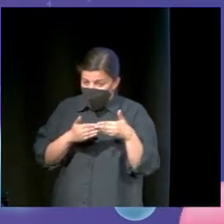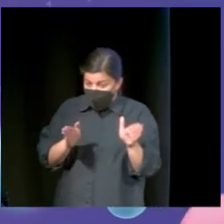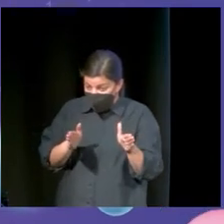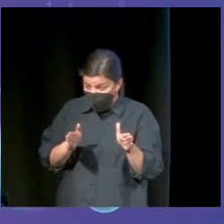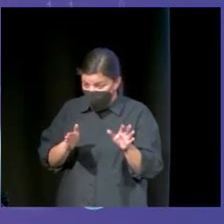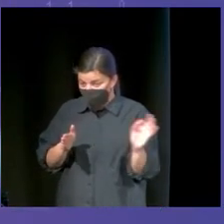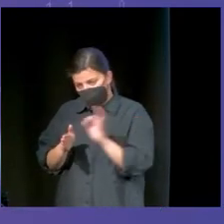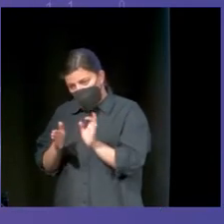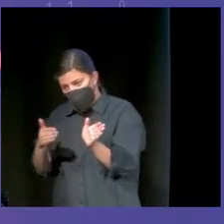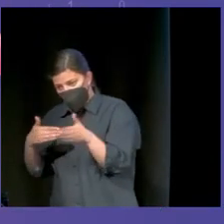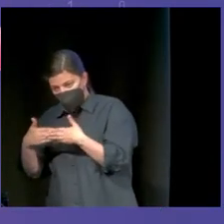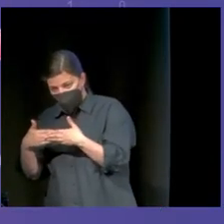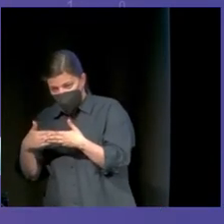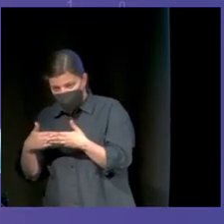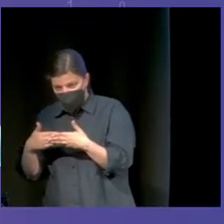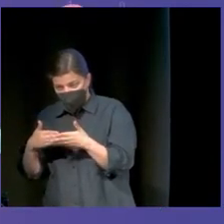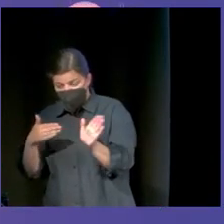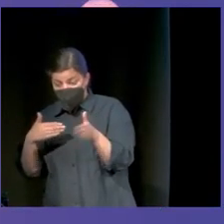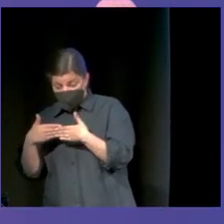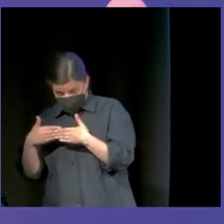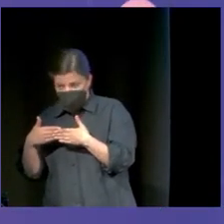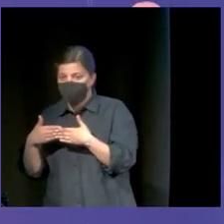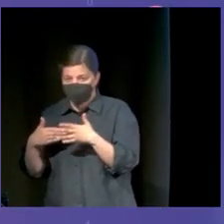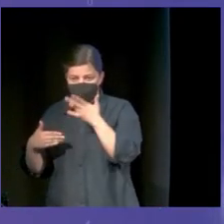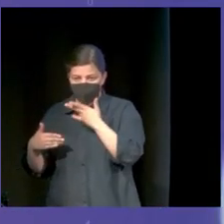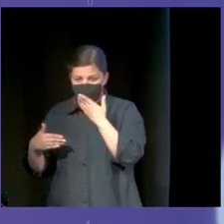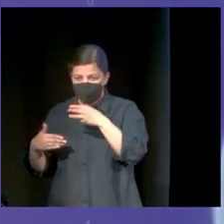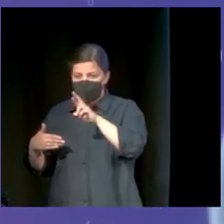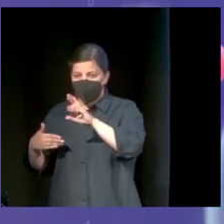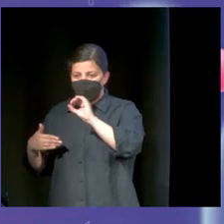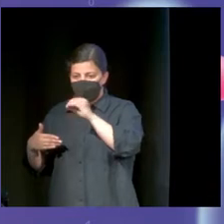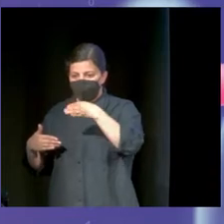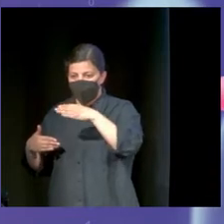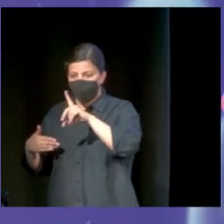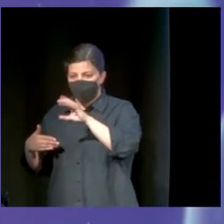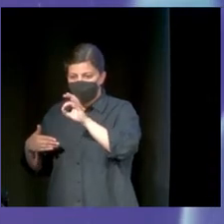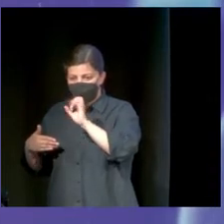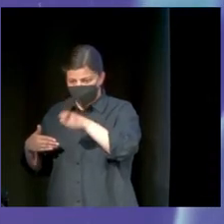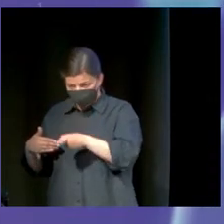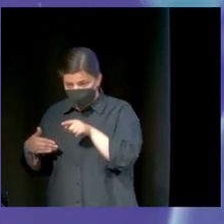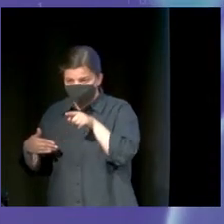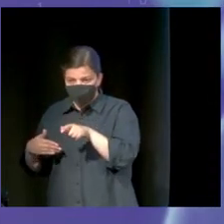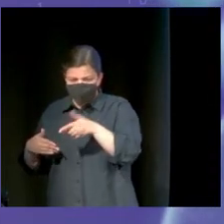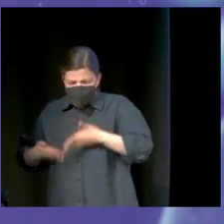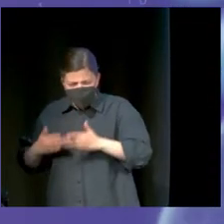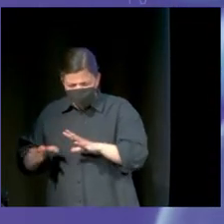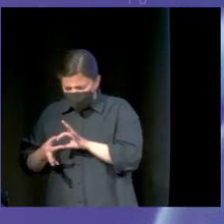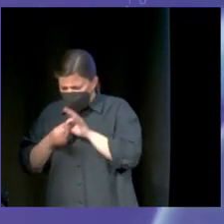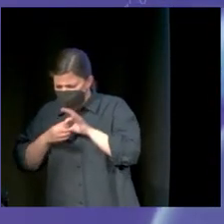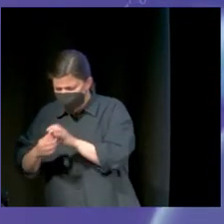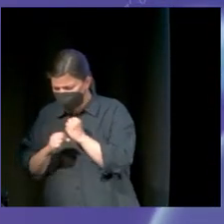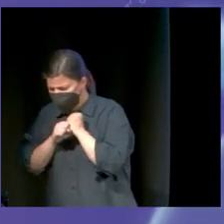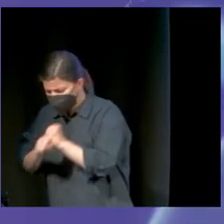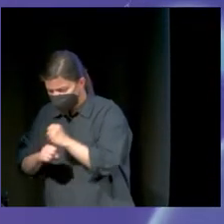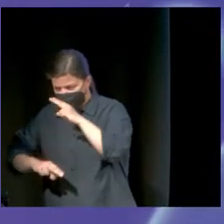parte de cerrado cerrado seguro que conocéis rob blogs seguro vuestros hijos estarán enganchadísimo dejas